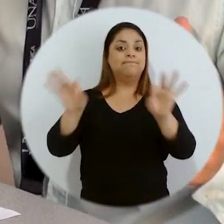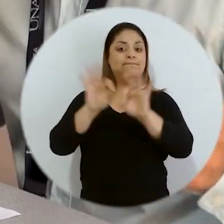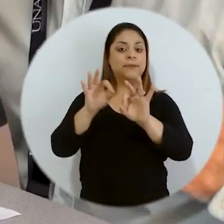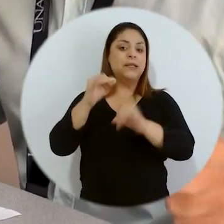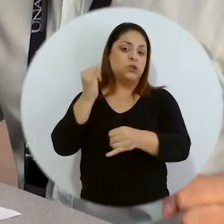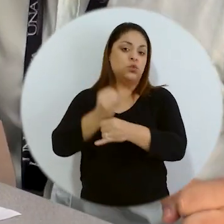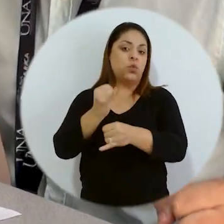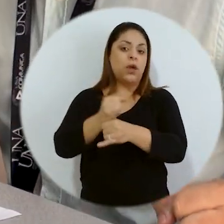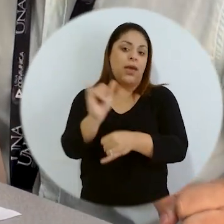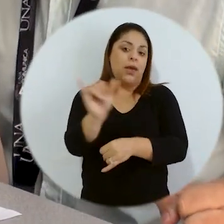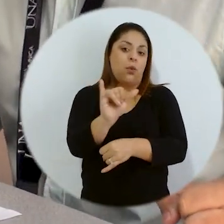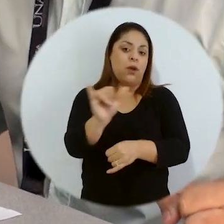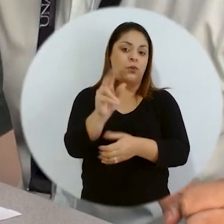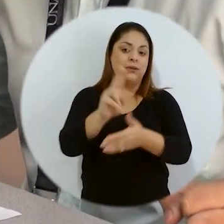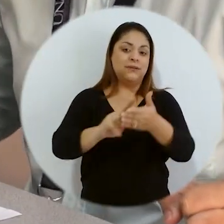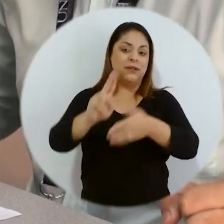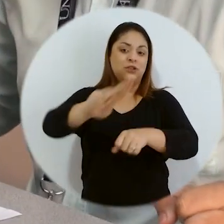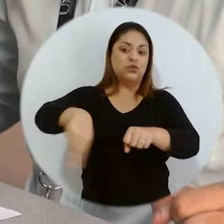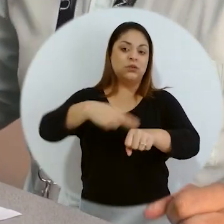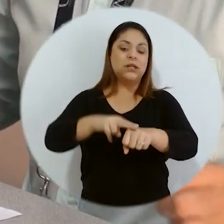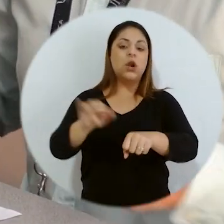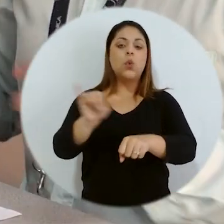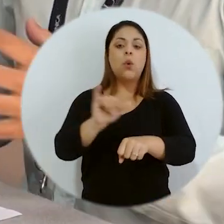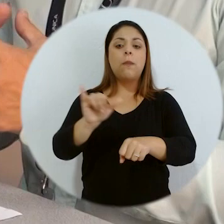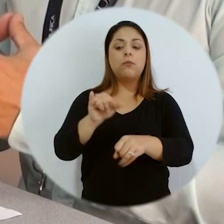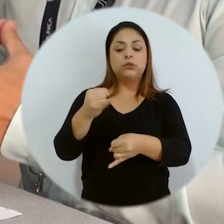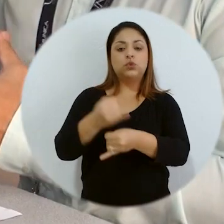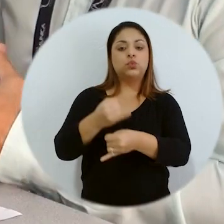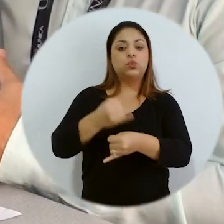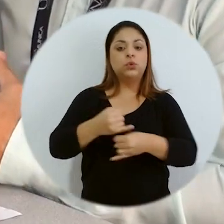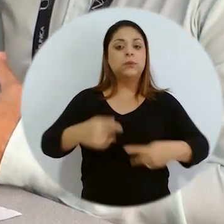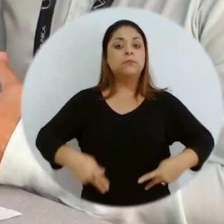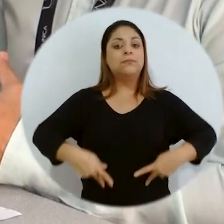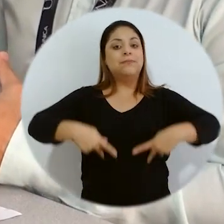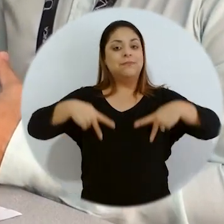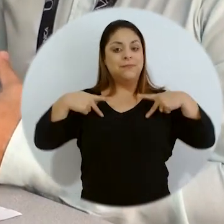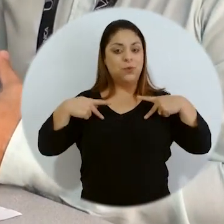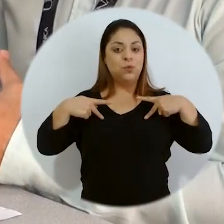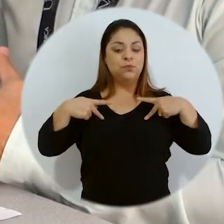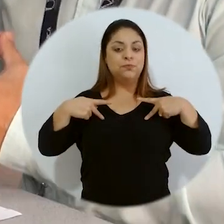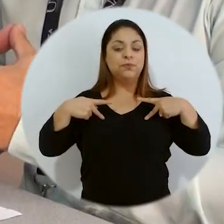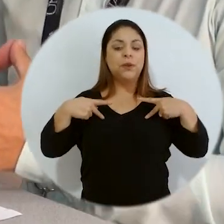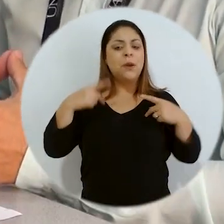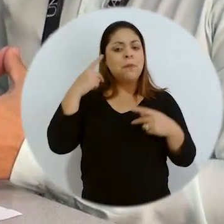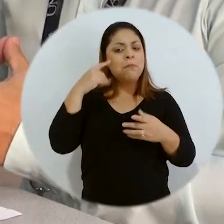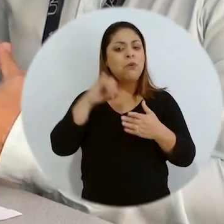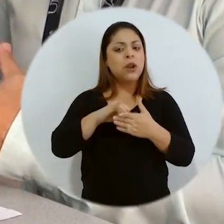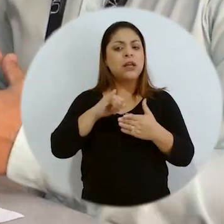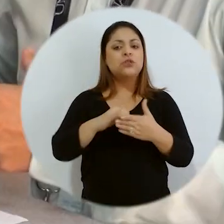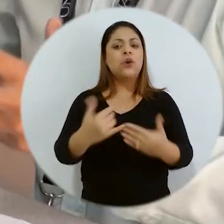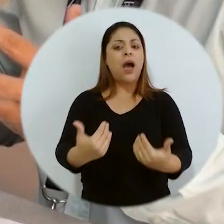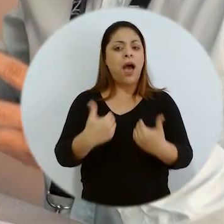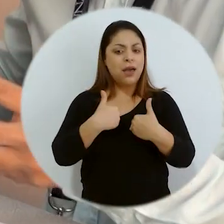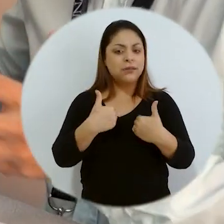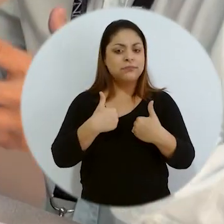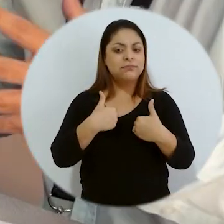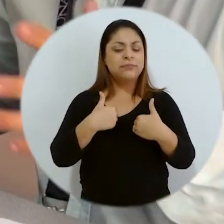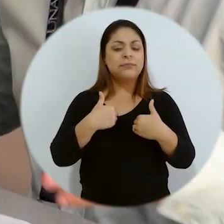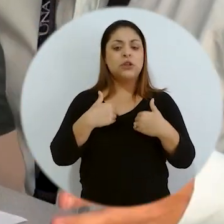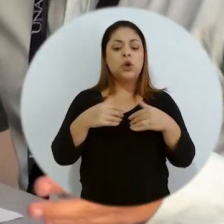que es un ente vivo realmente por el trabajo que desarrolla. Tomando en consideración eso, es cuando se conforma una